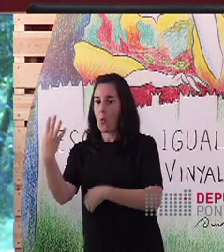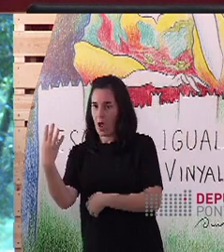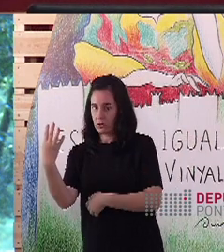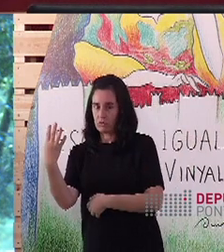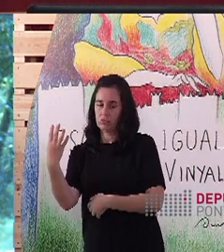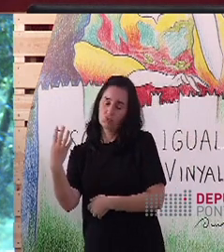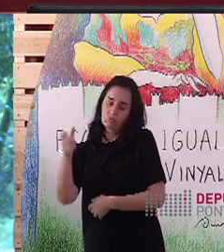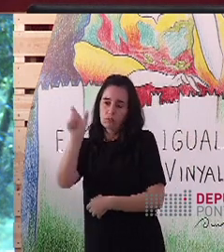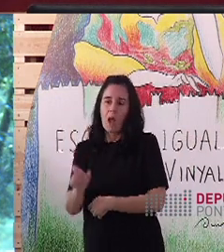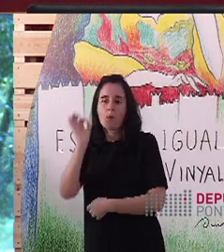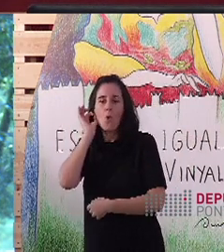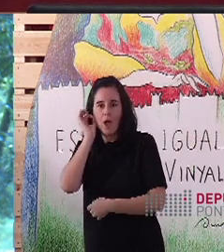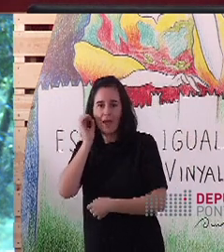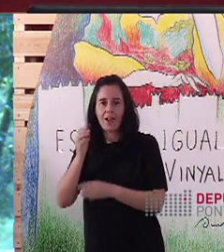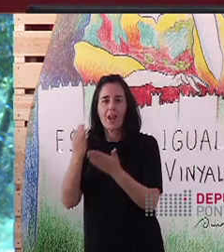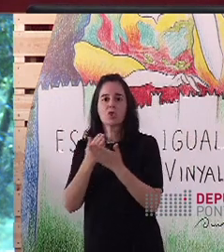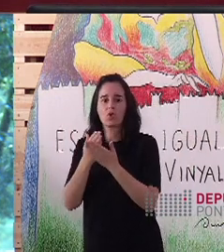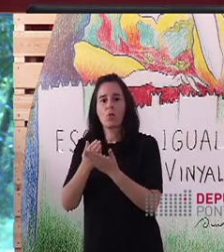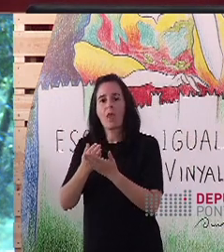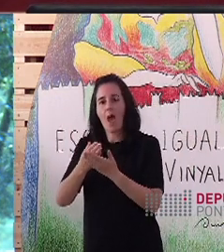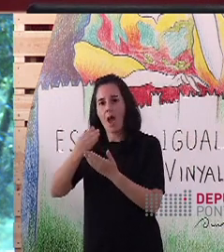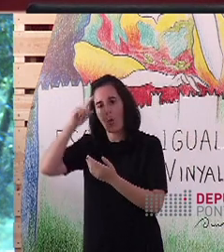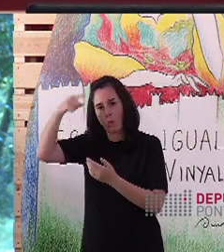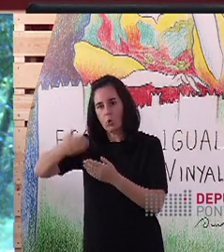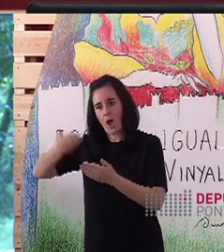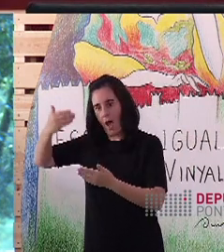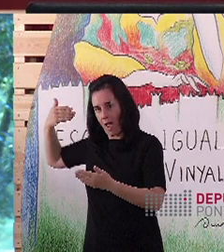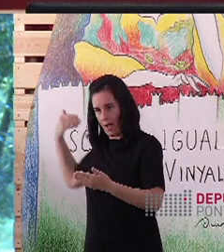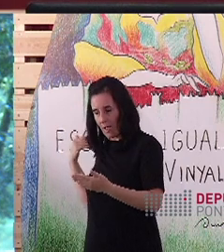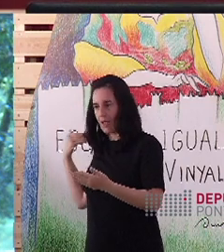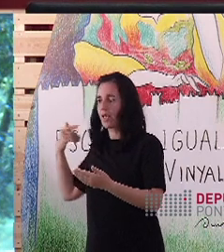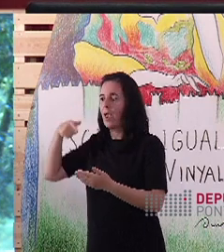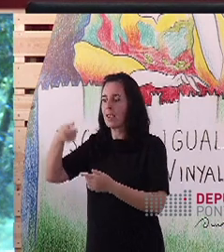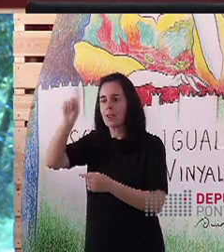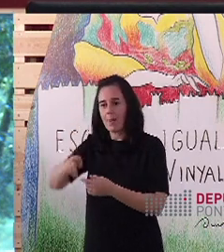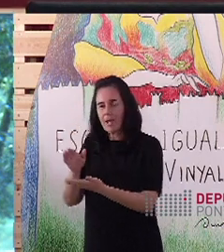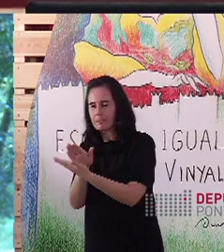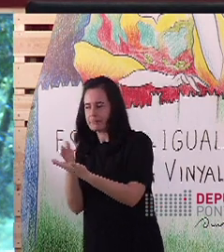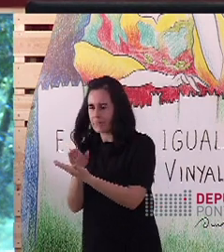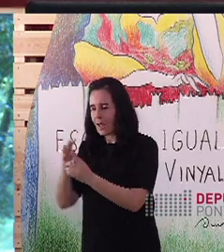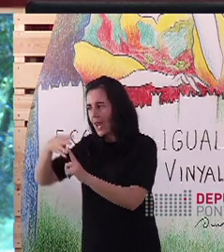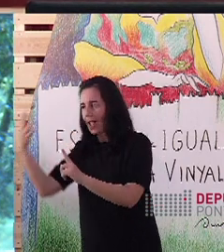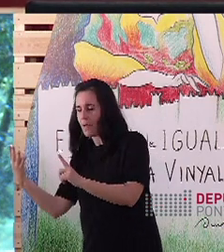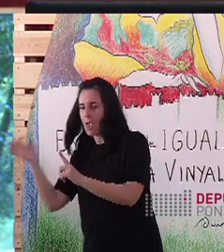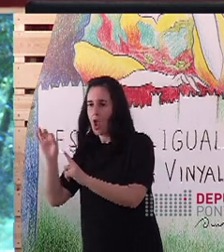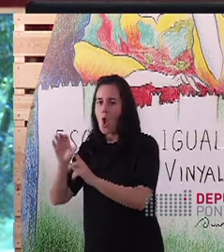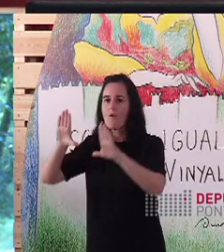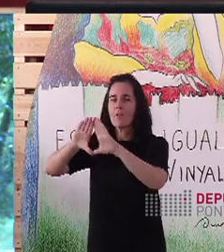1984, una antropóloga que también vivía a caballo entre el feminismo y el movimiento LGTB, que se